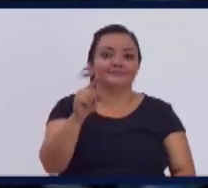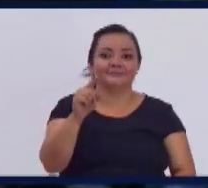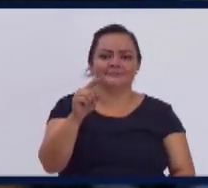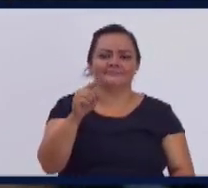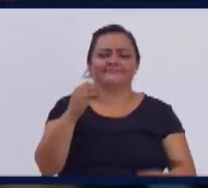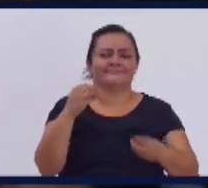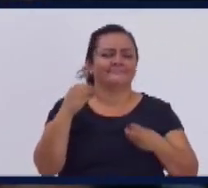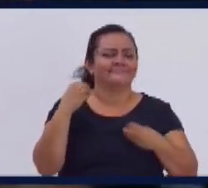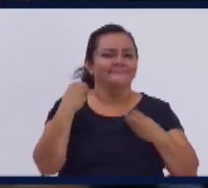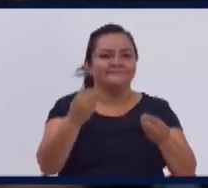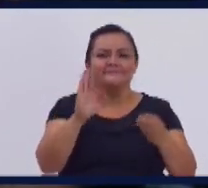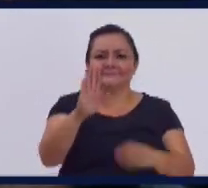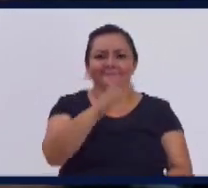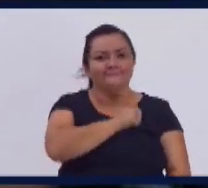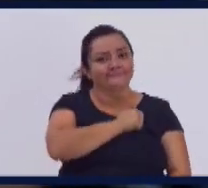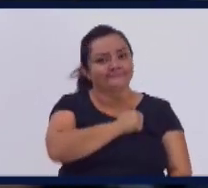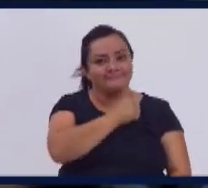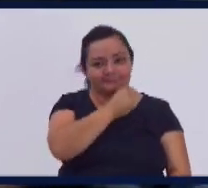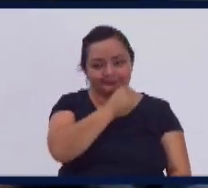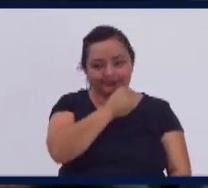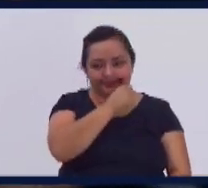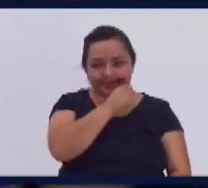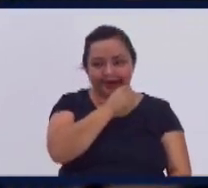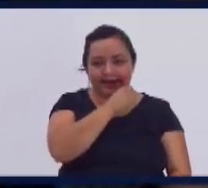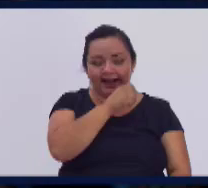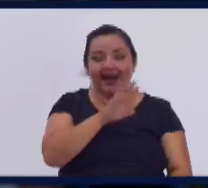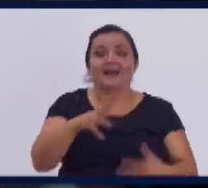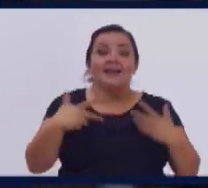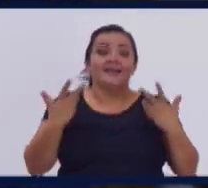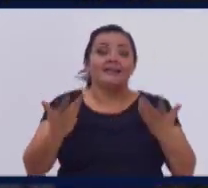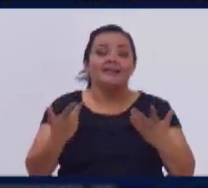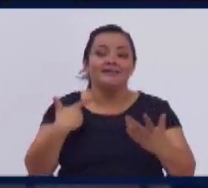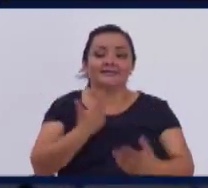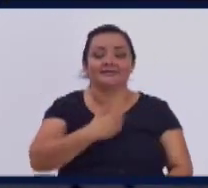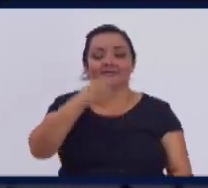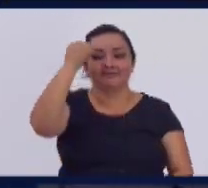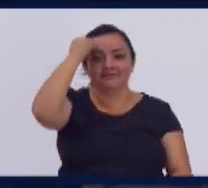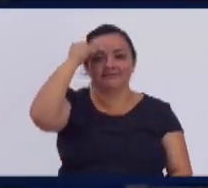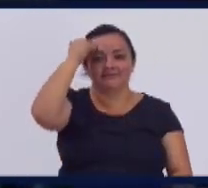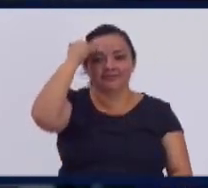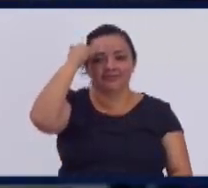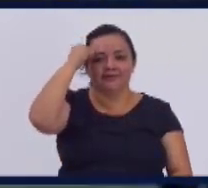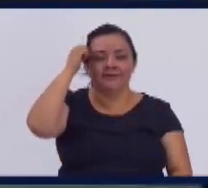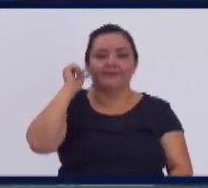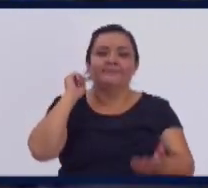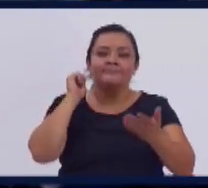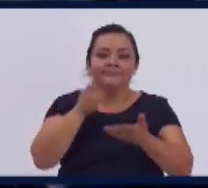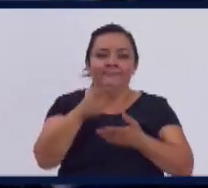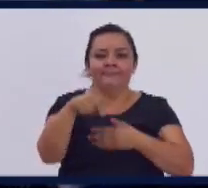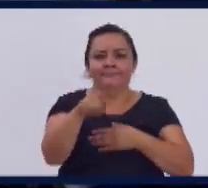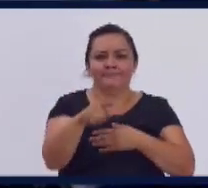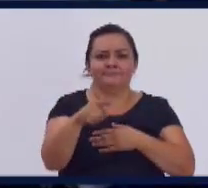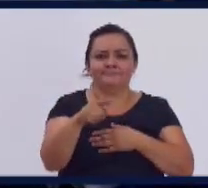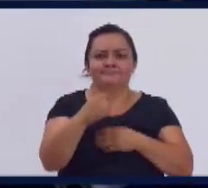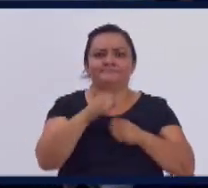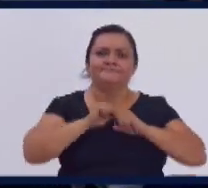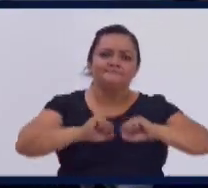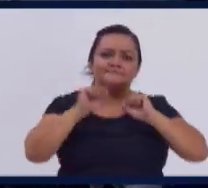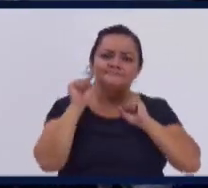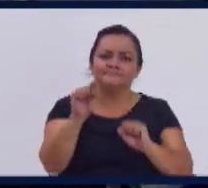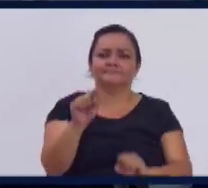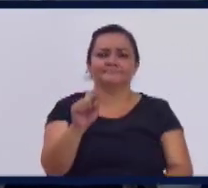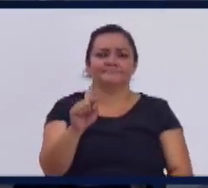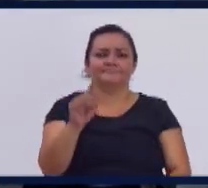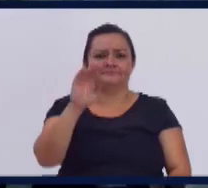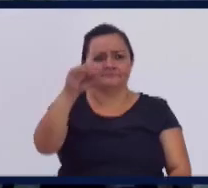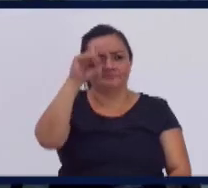te encomendó hacer. Entonces el complot para prenderte y tomarte y juzgarte y crucificarte y darte muerte a